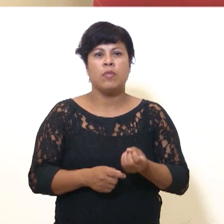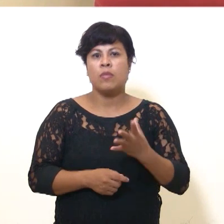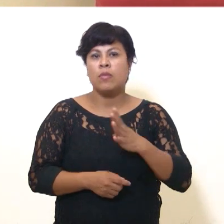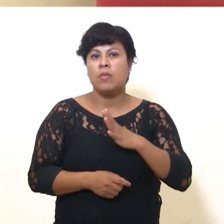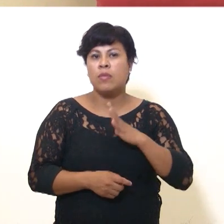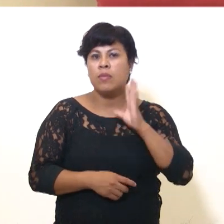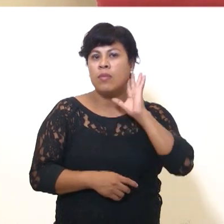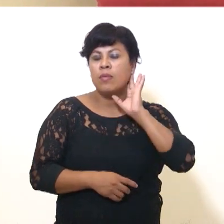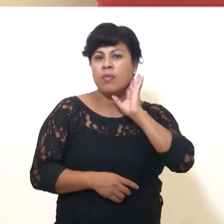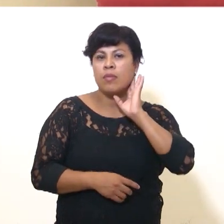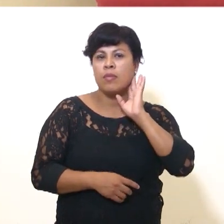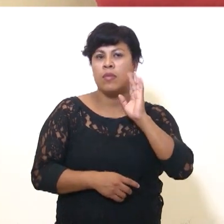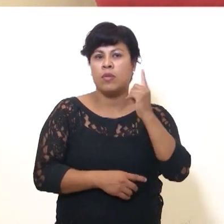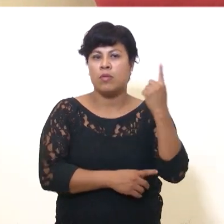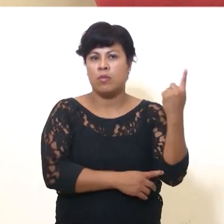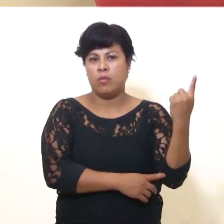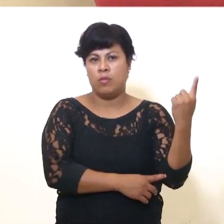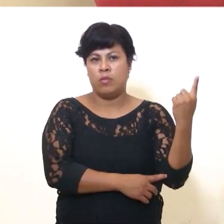¿Cómo?